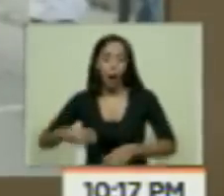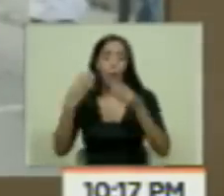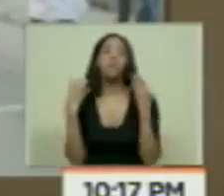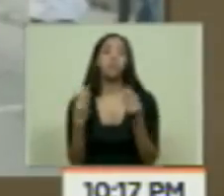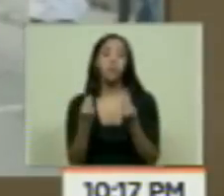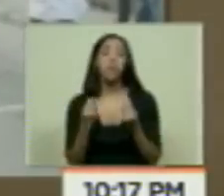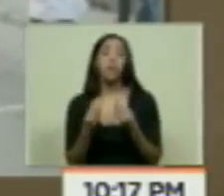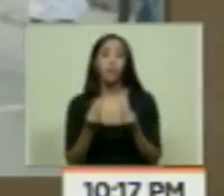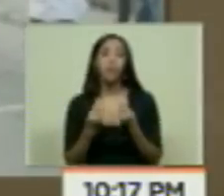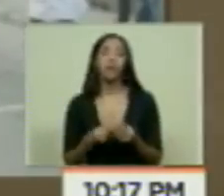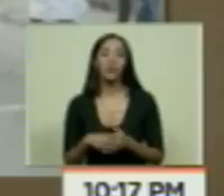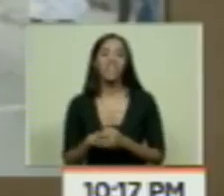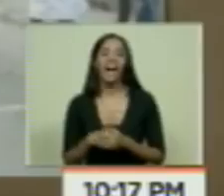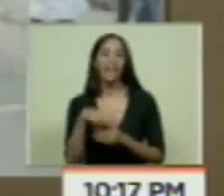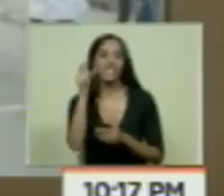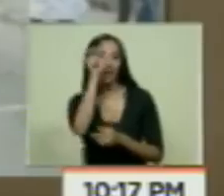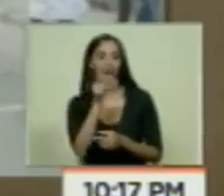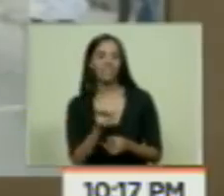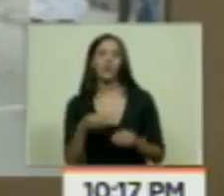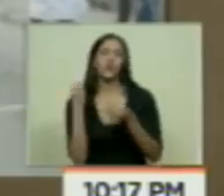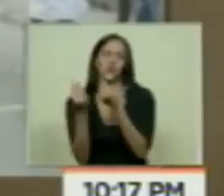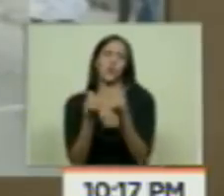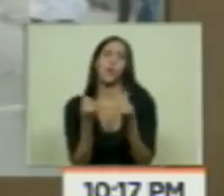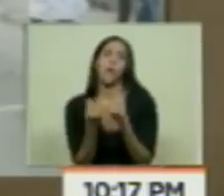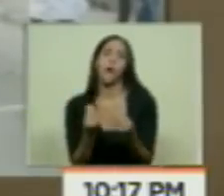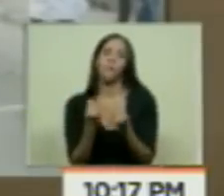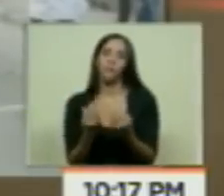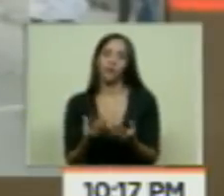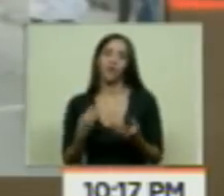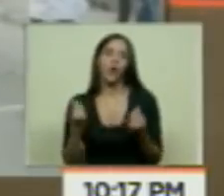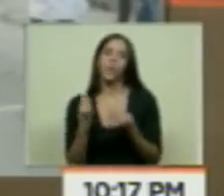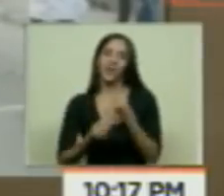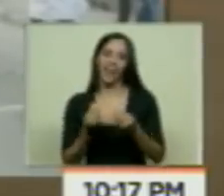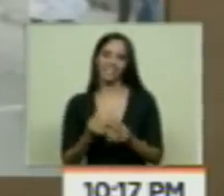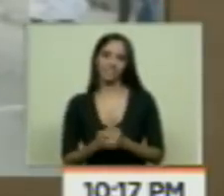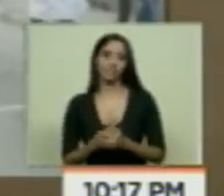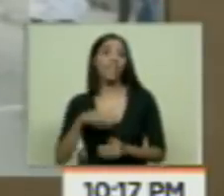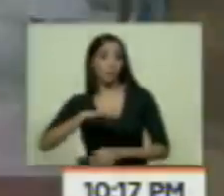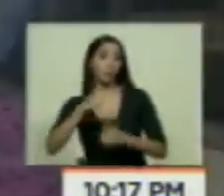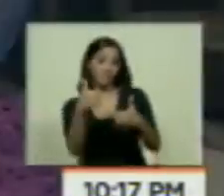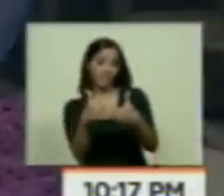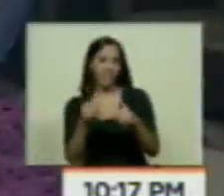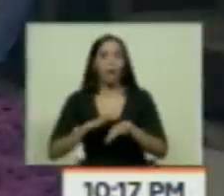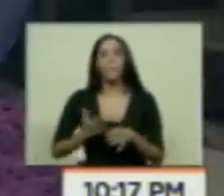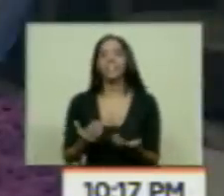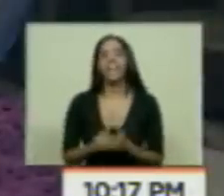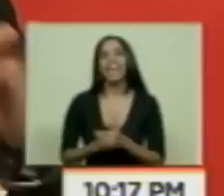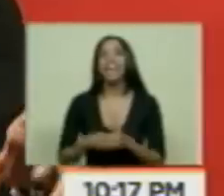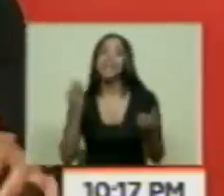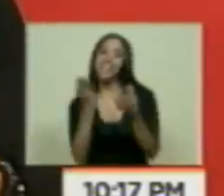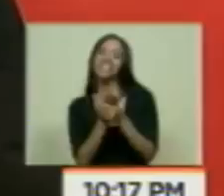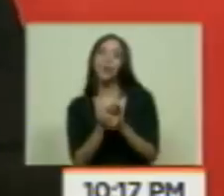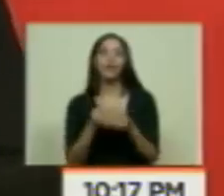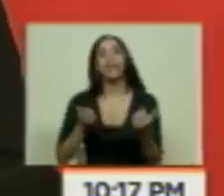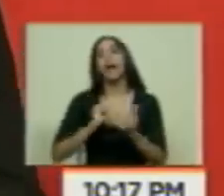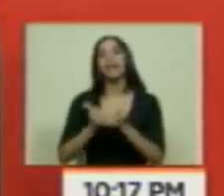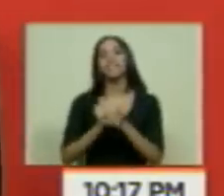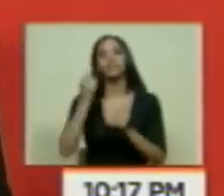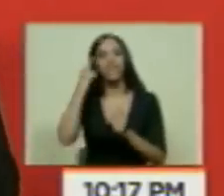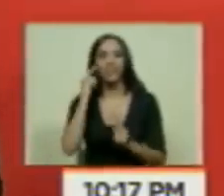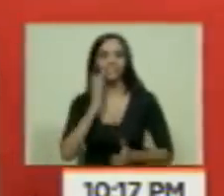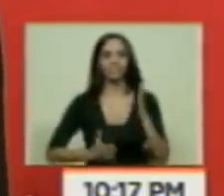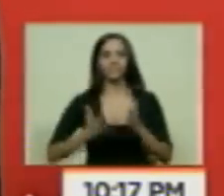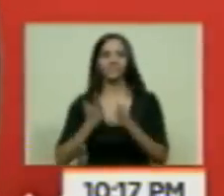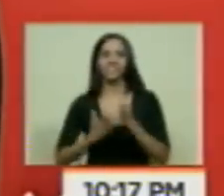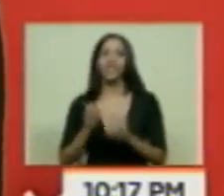pasado ese keniano. Pero es que mira, ¿cómo lo vas a hacer? Pero es que está bien, ¿ah? Porque el registro para la maratón, tú sabes que los atletas se registran, lo